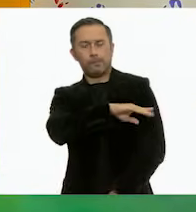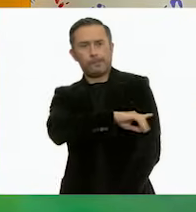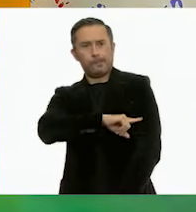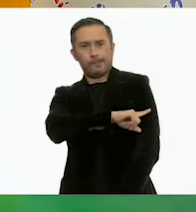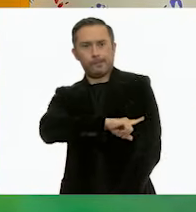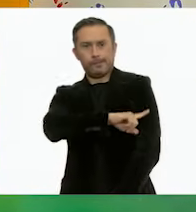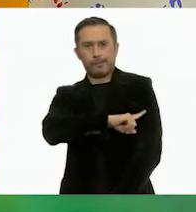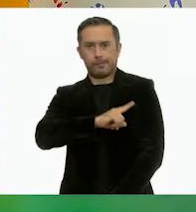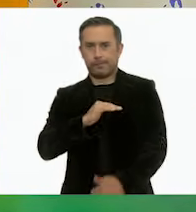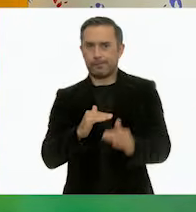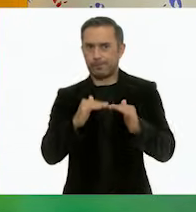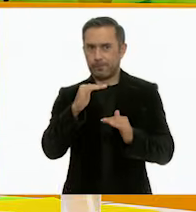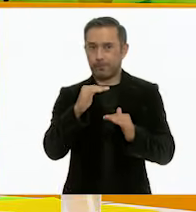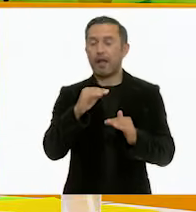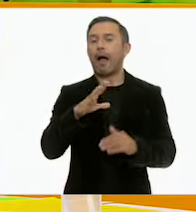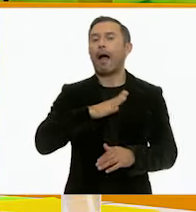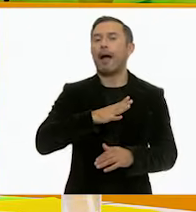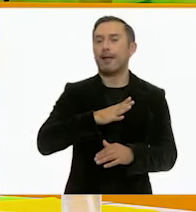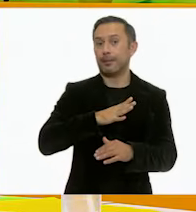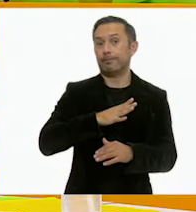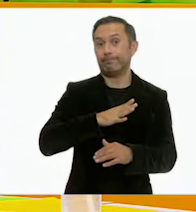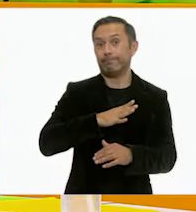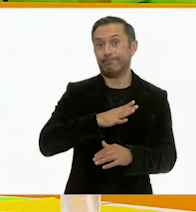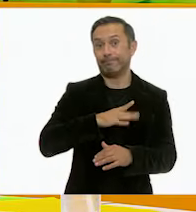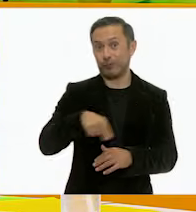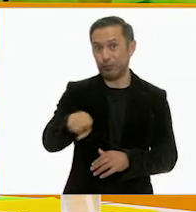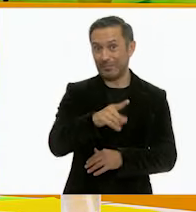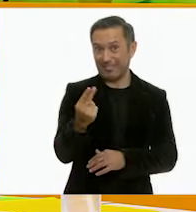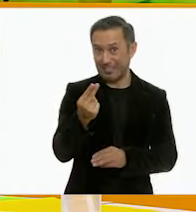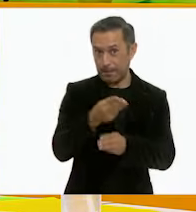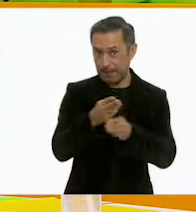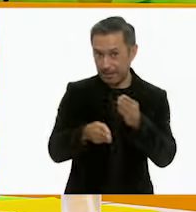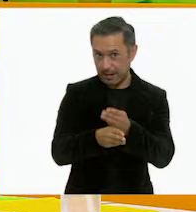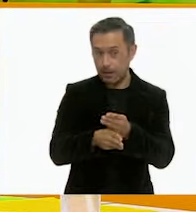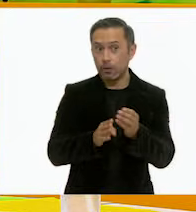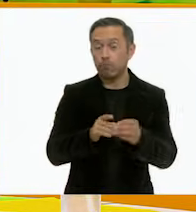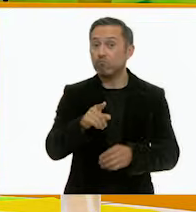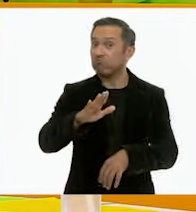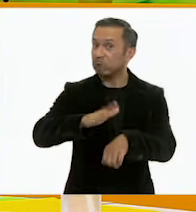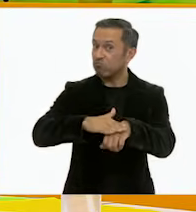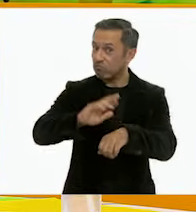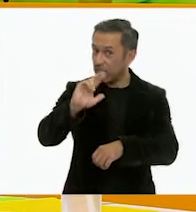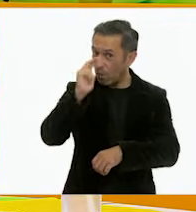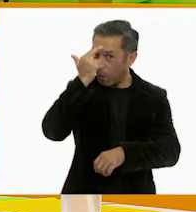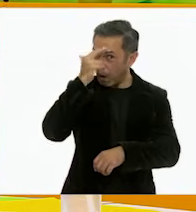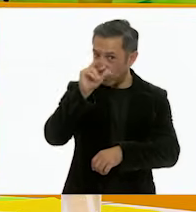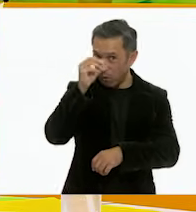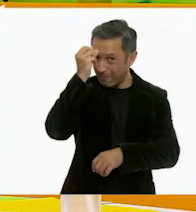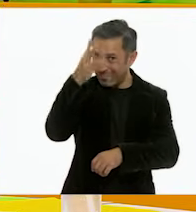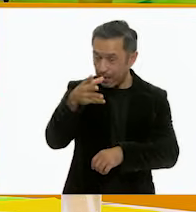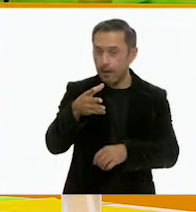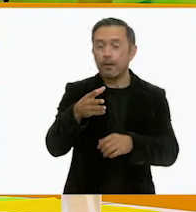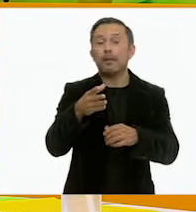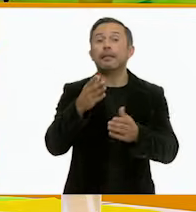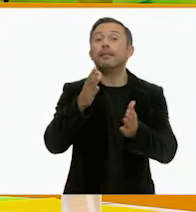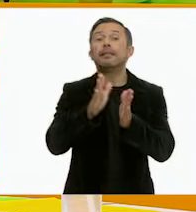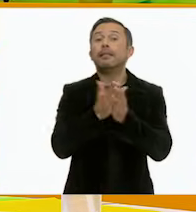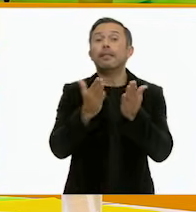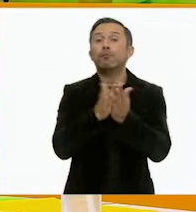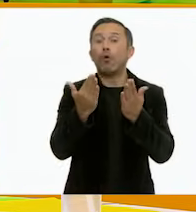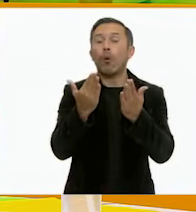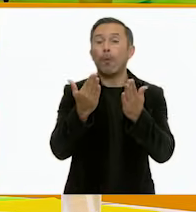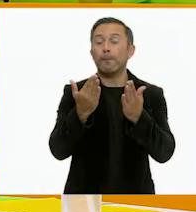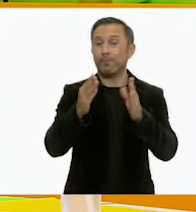algunos materiales. Recuerden tener siempre a la mano su libro del conocimiento del medio en